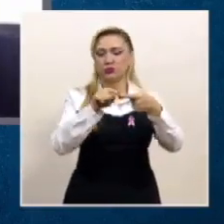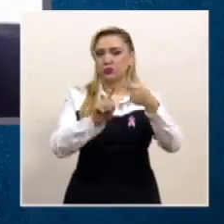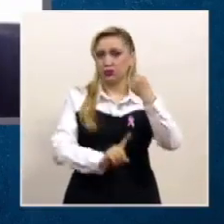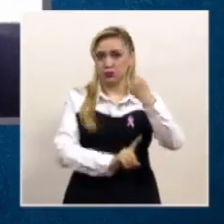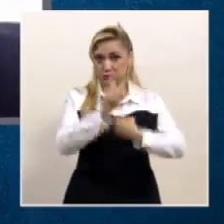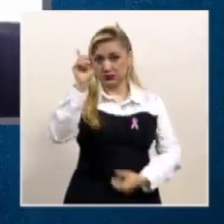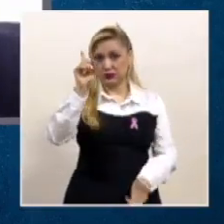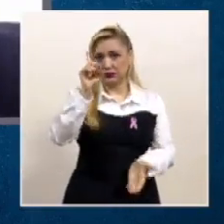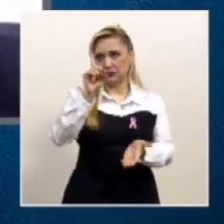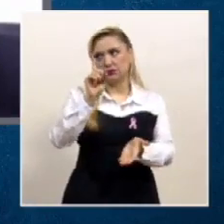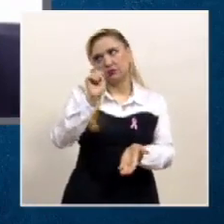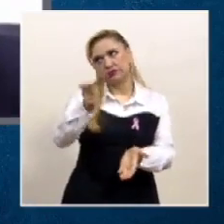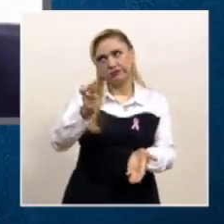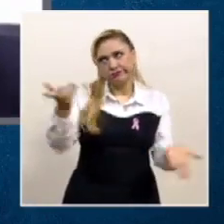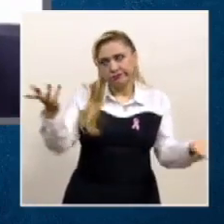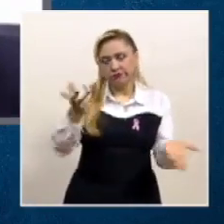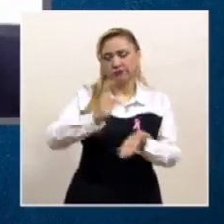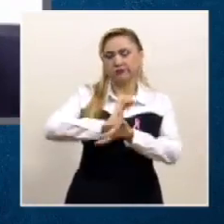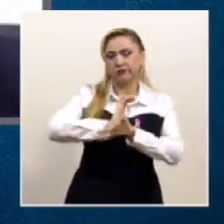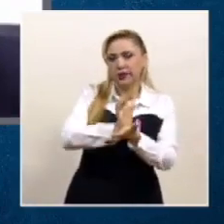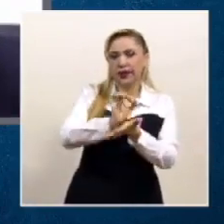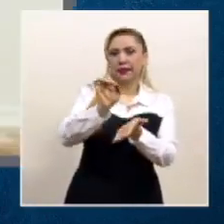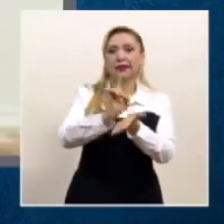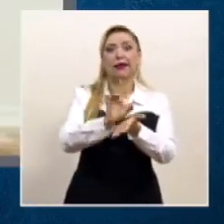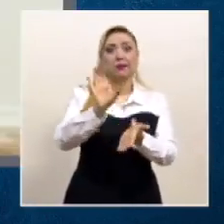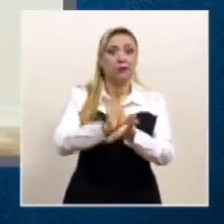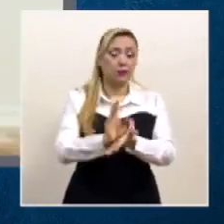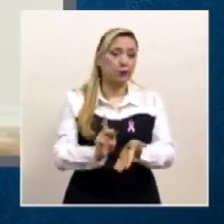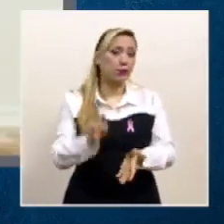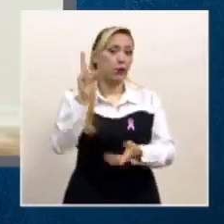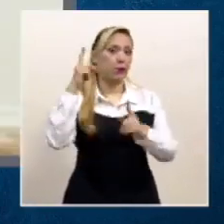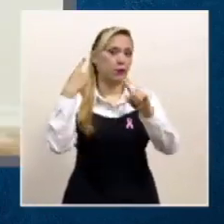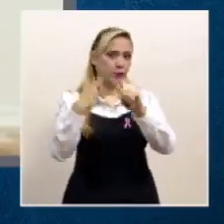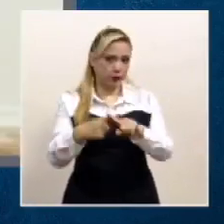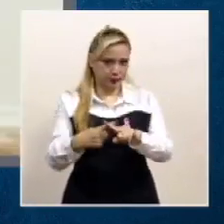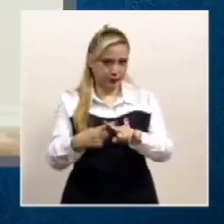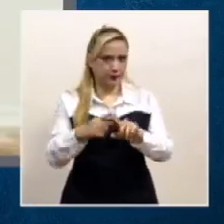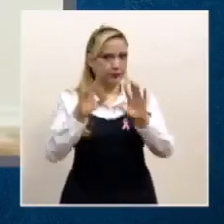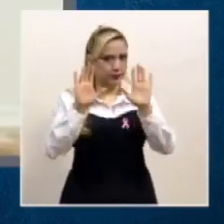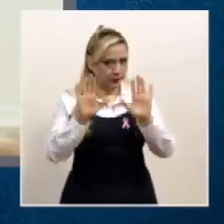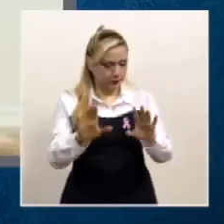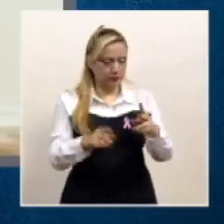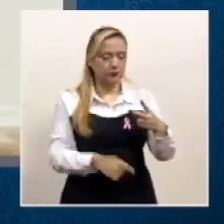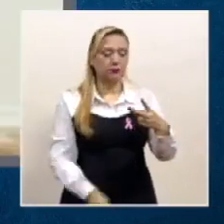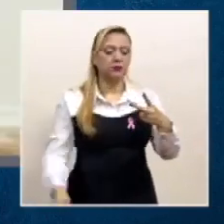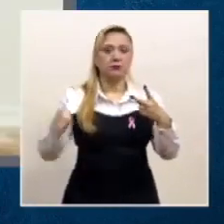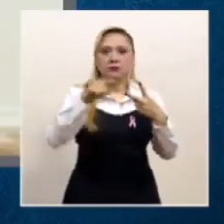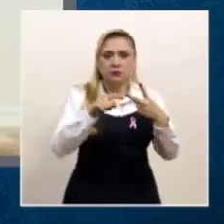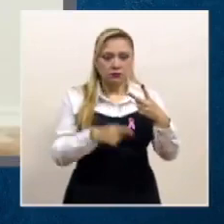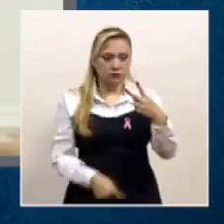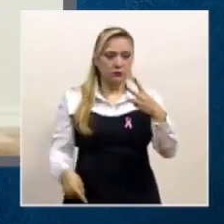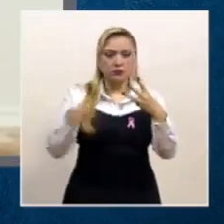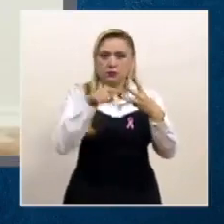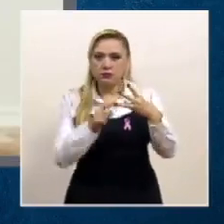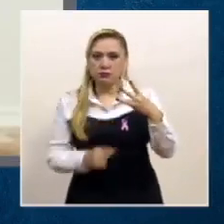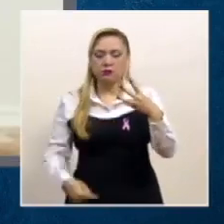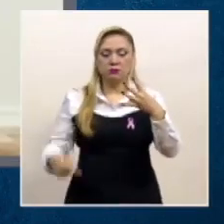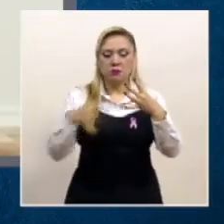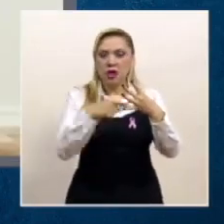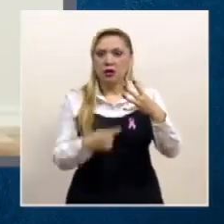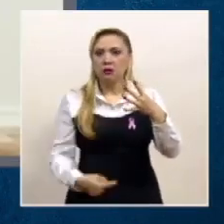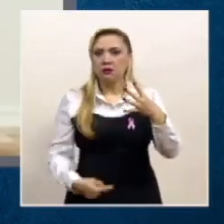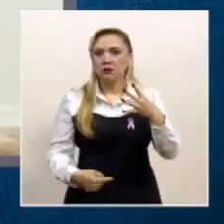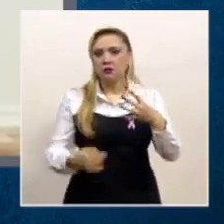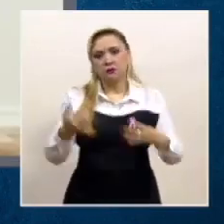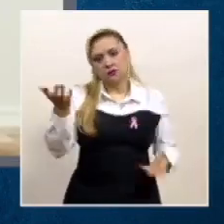específica a la que se enfrenta una persona cuando se involucran dos o más sistemas de opresión. En este caso